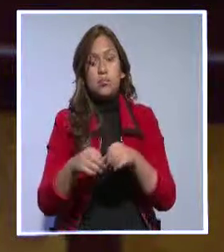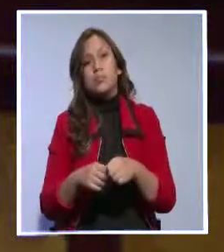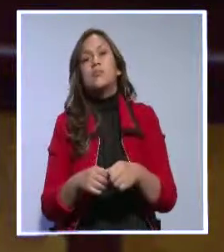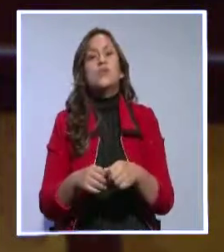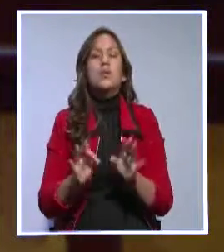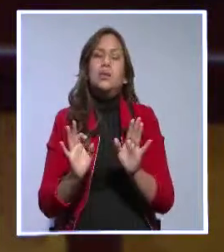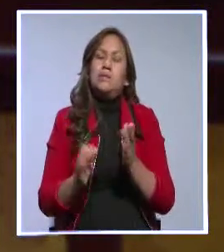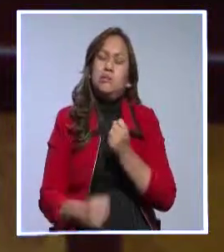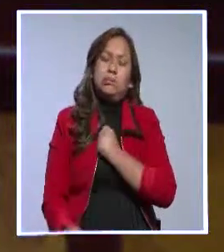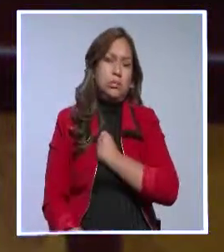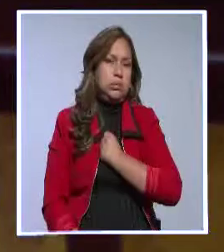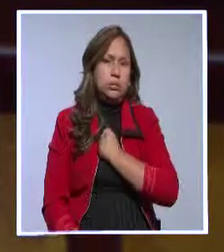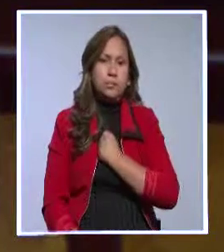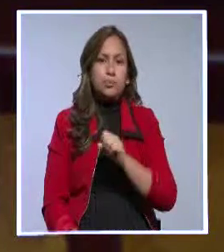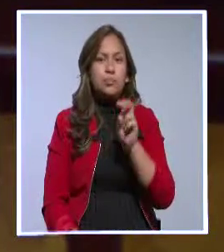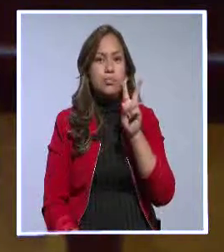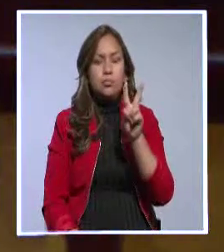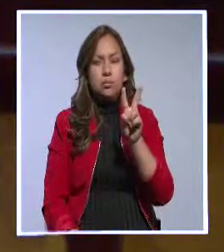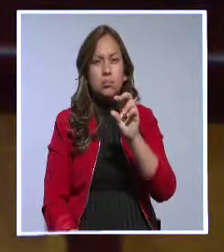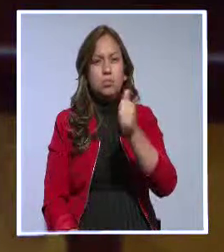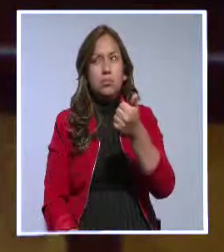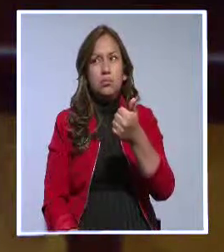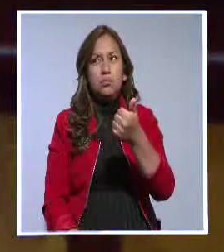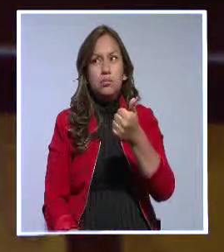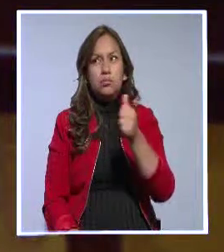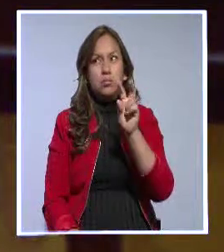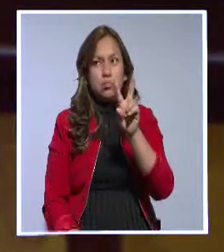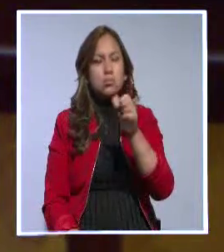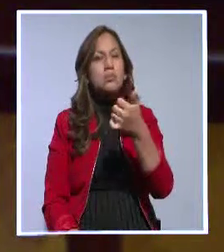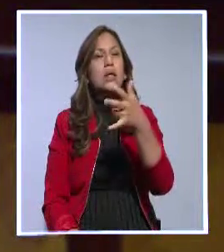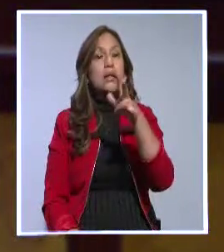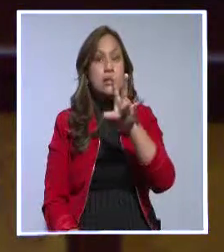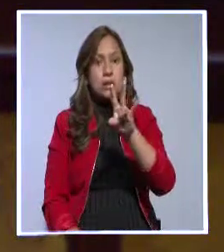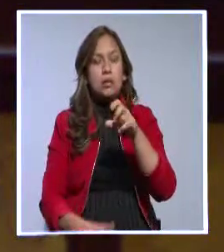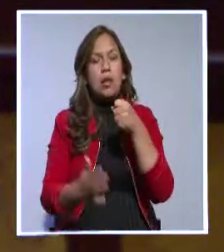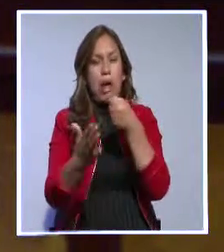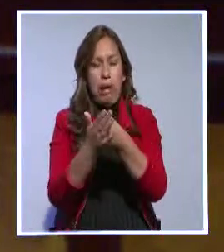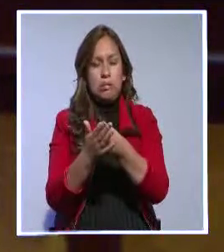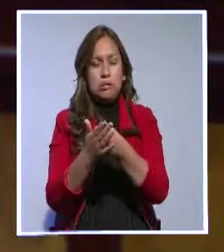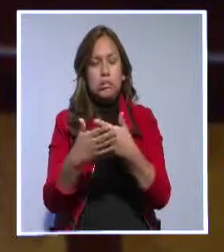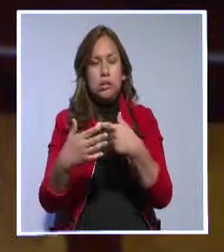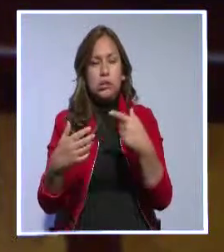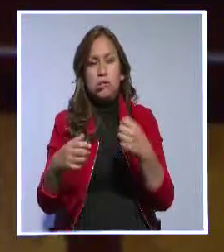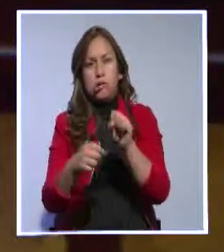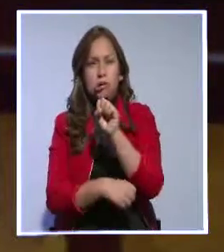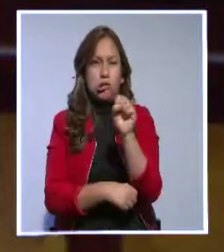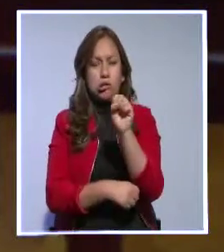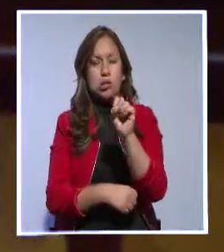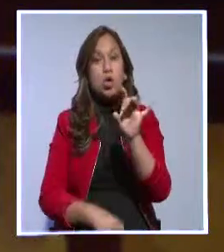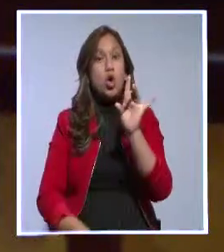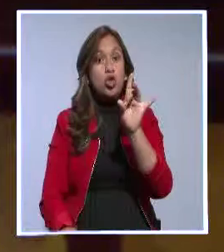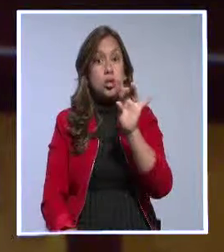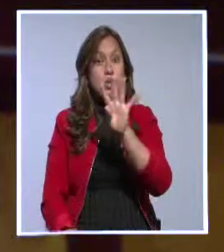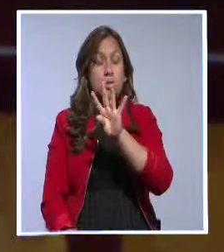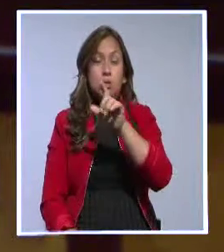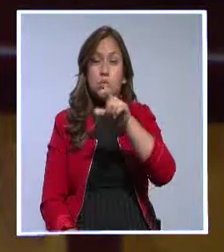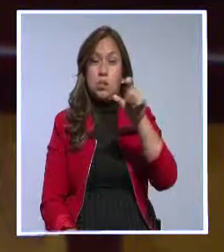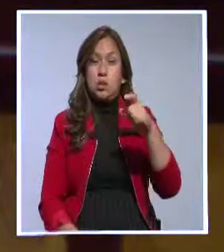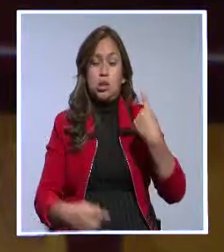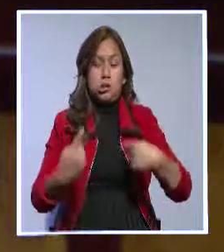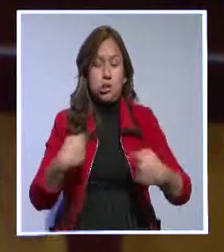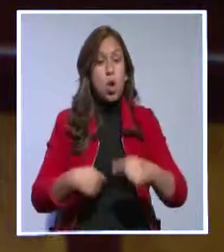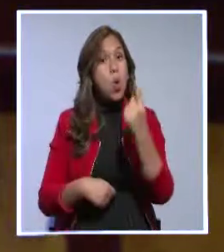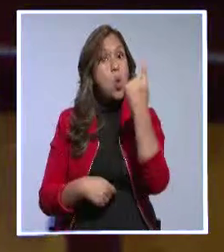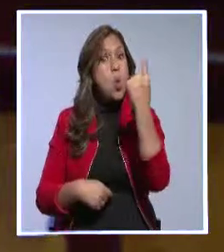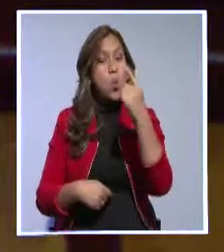se registran 217 217 accidentes de tránsito con 84 personas afectadas y una persona que falleció